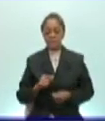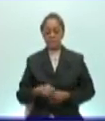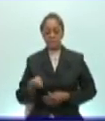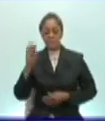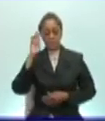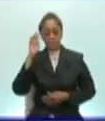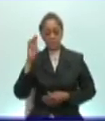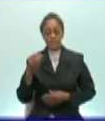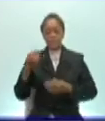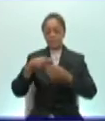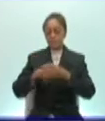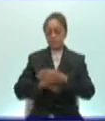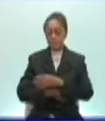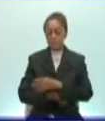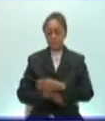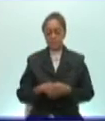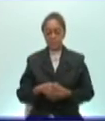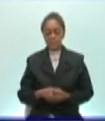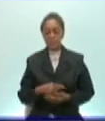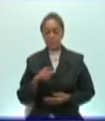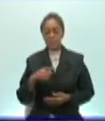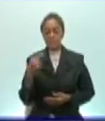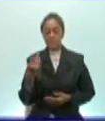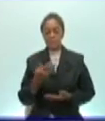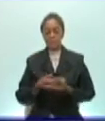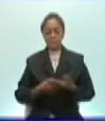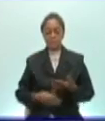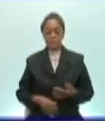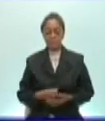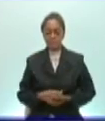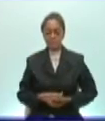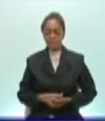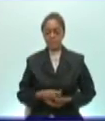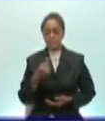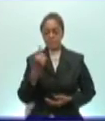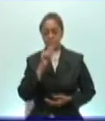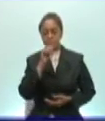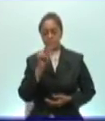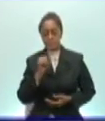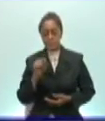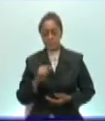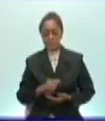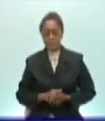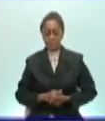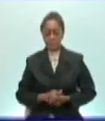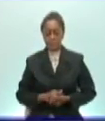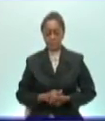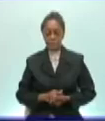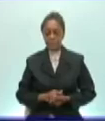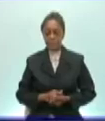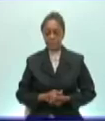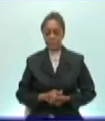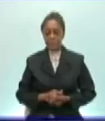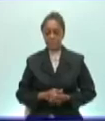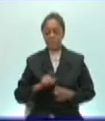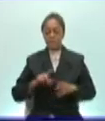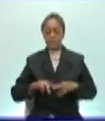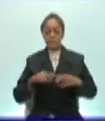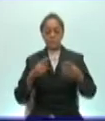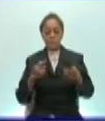un poco profundizando en estos documentos. Ahí estaba la primera pregunta, es el primer objetivo que vamos a destacar. ¿Por